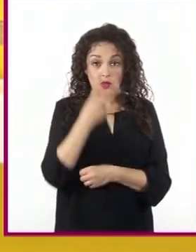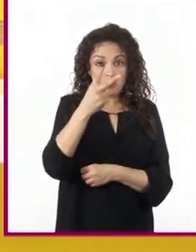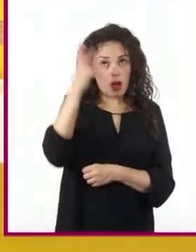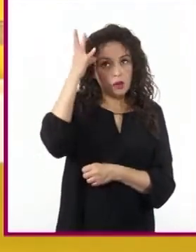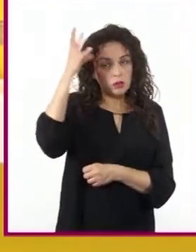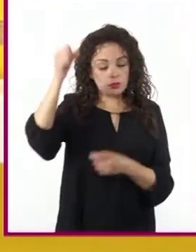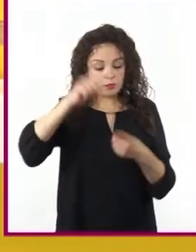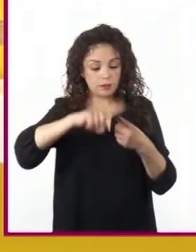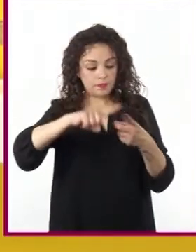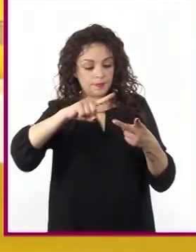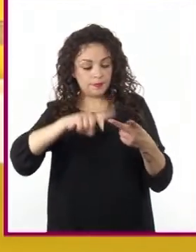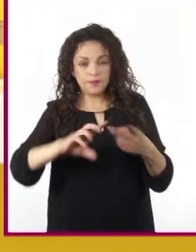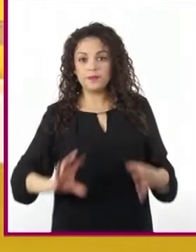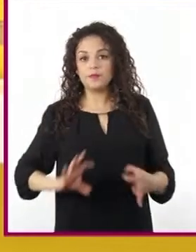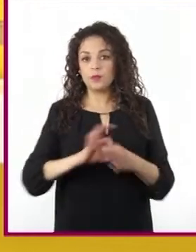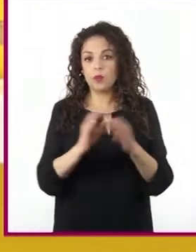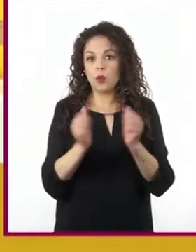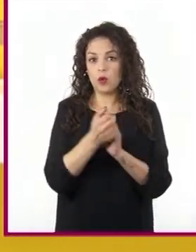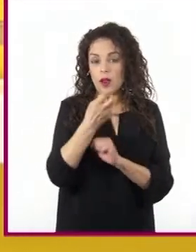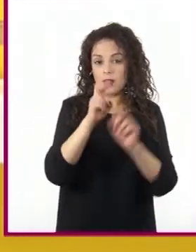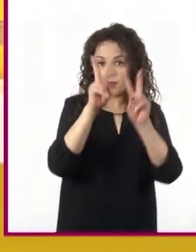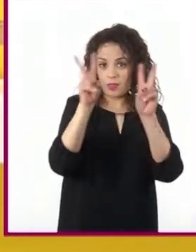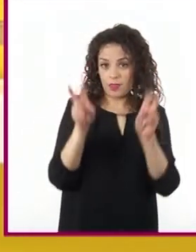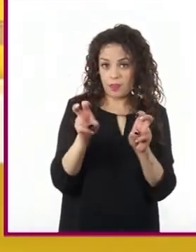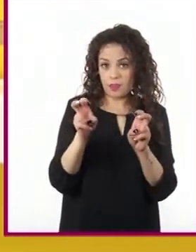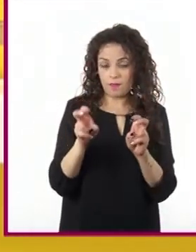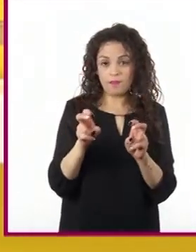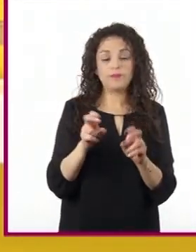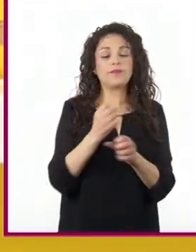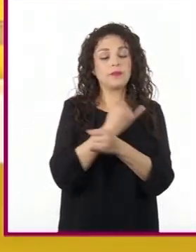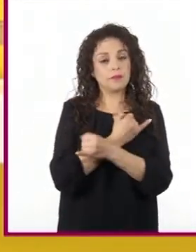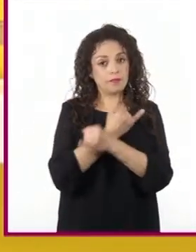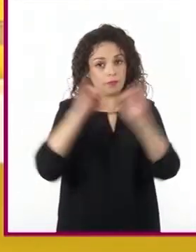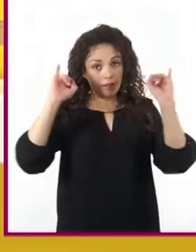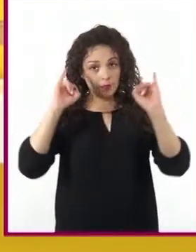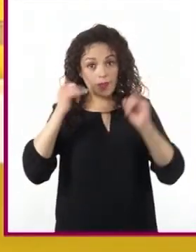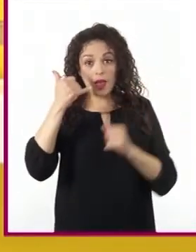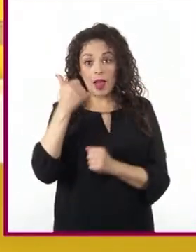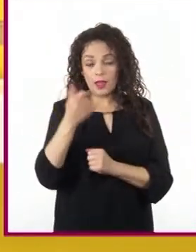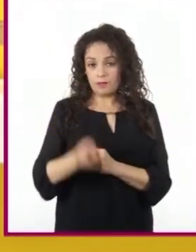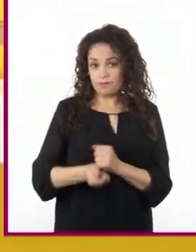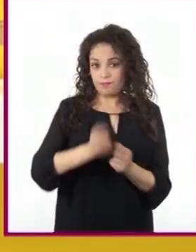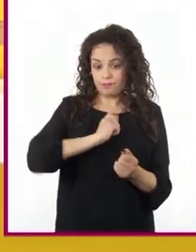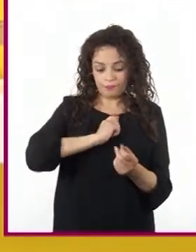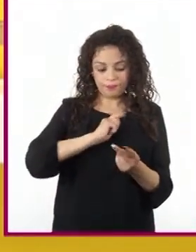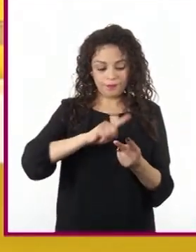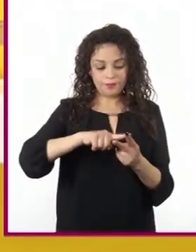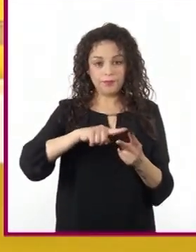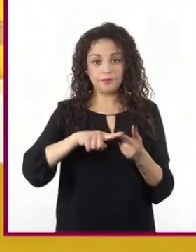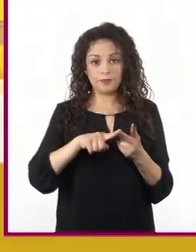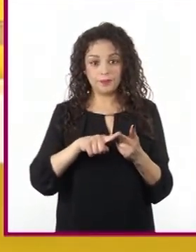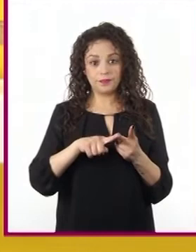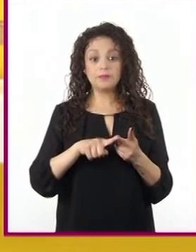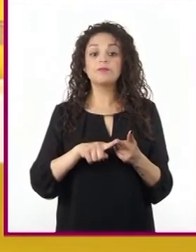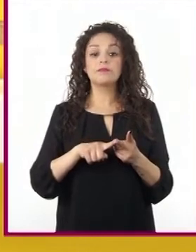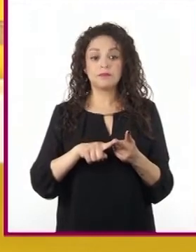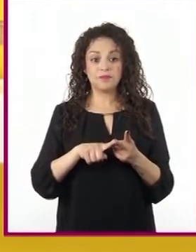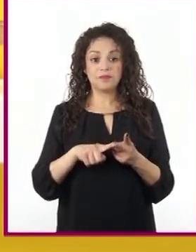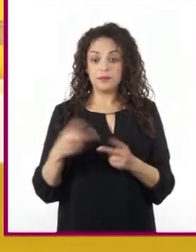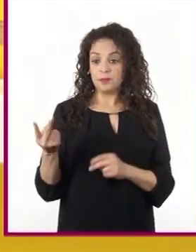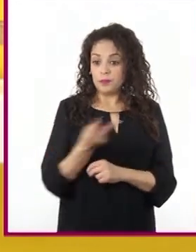relacionan con el tema que estamos tratando, la autonomía y la identidad, ya que ambos se presentan al momento